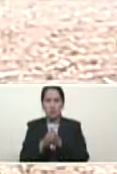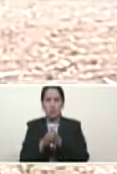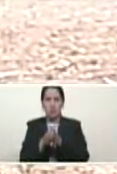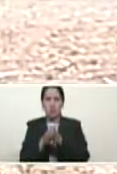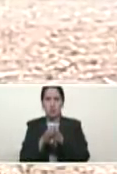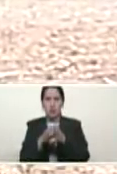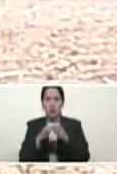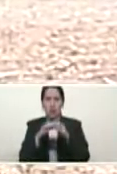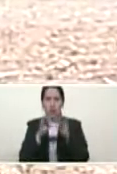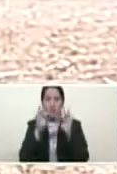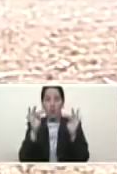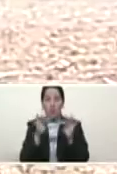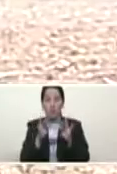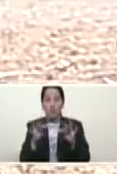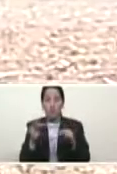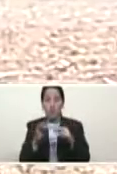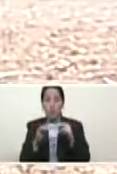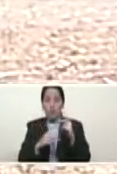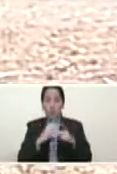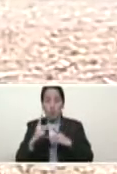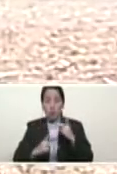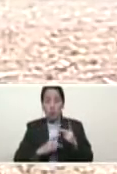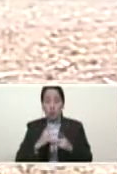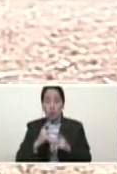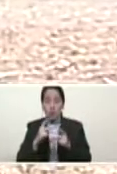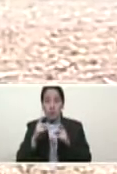en el campo, regreso al campo,